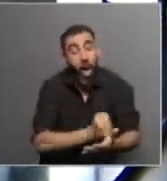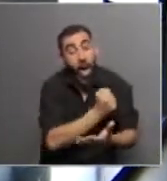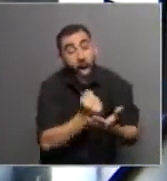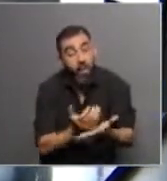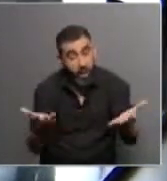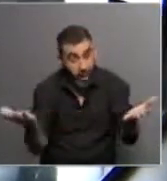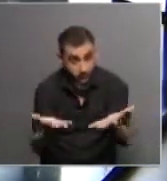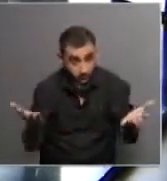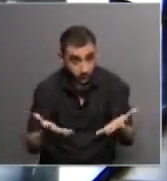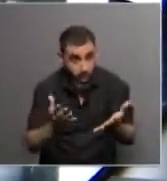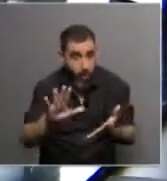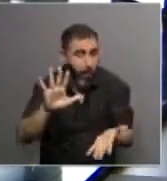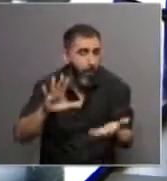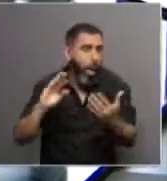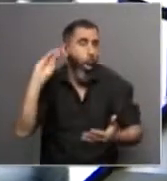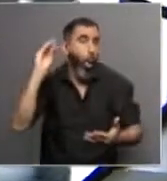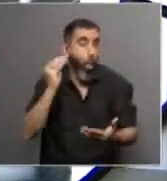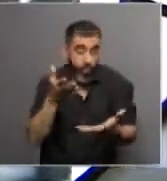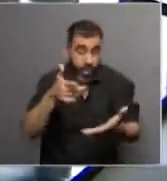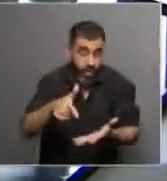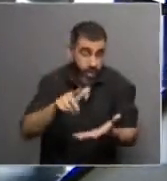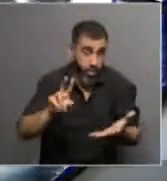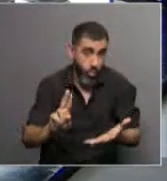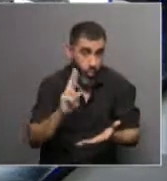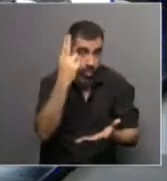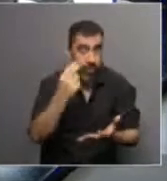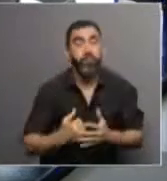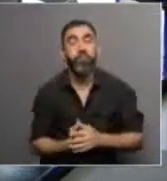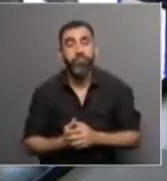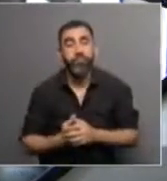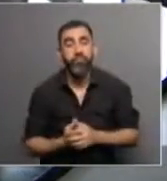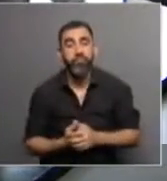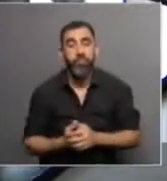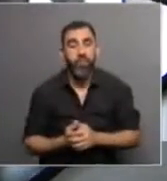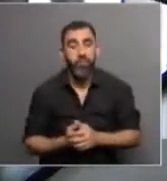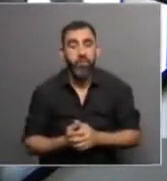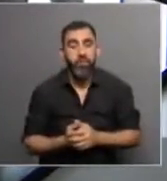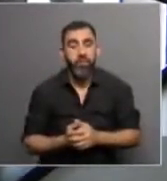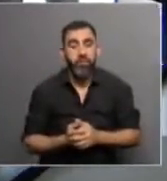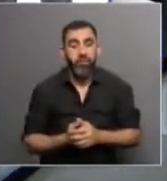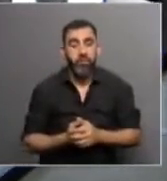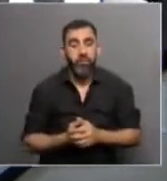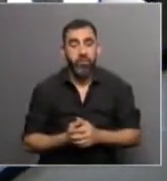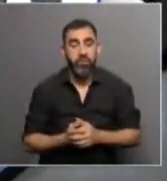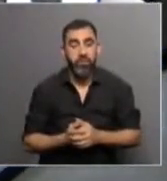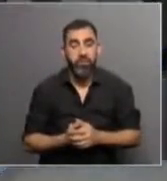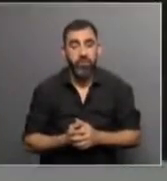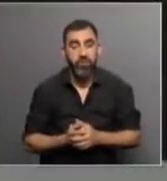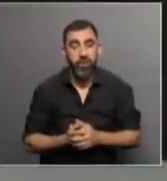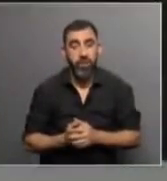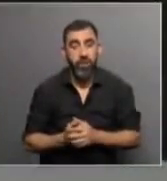el evento más joven que nosotros teníamos a nivel de volcanismo. Y bueno, al hacer un poco